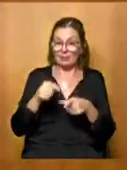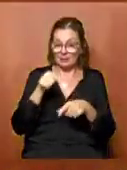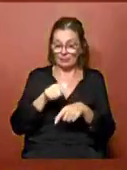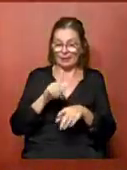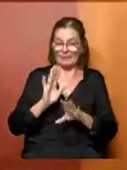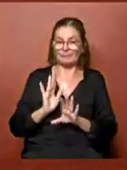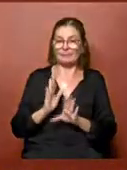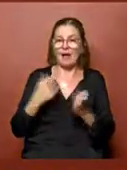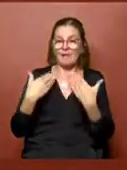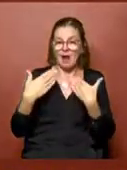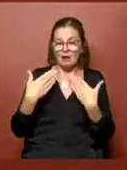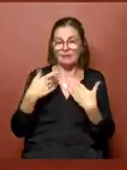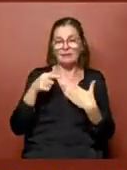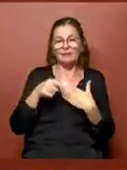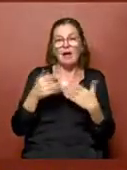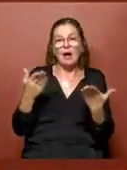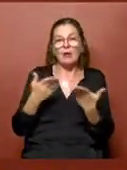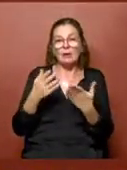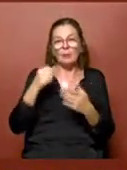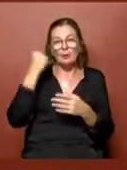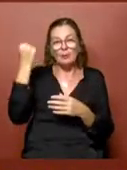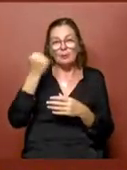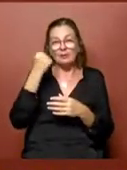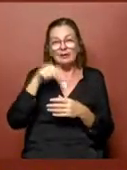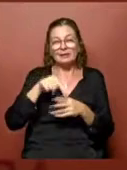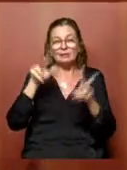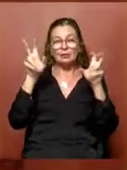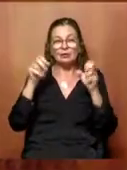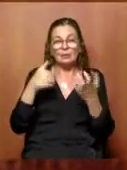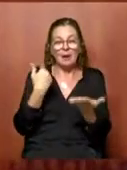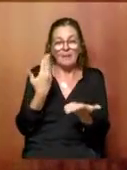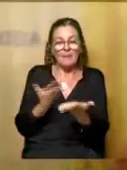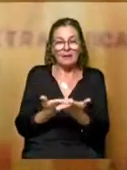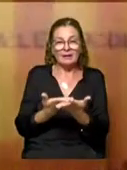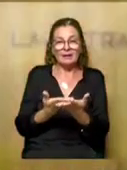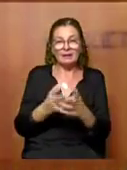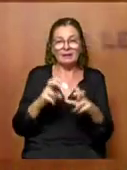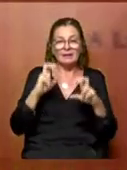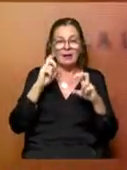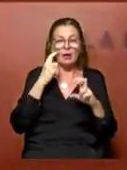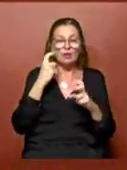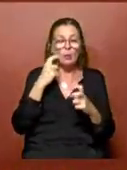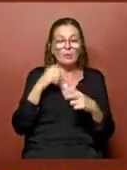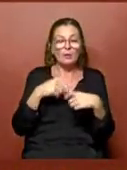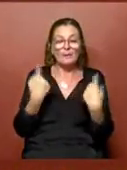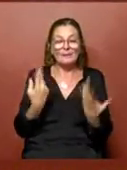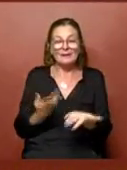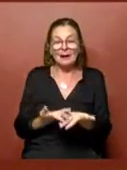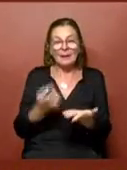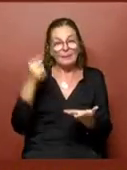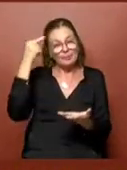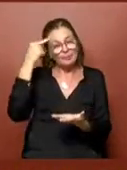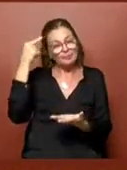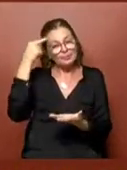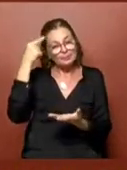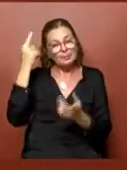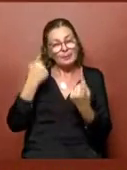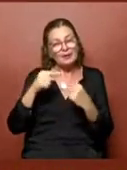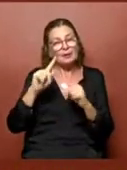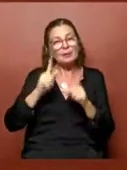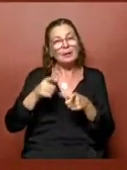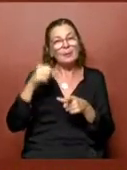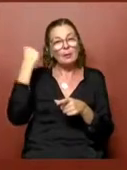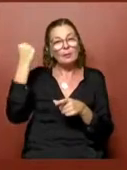ahí. Ahora, porque es muy importante hablar estos temas en la mesa, con los números a la vista, ponerle mucha cabeza, pero también es muy